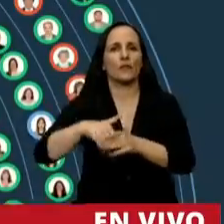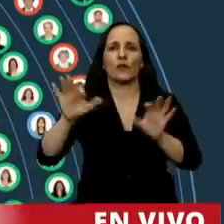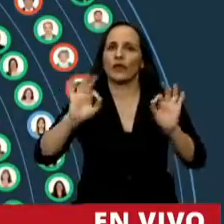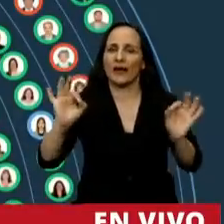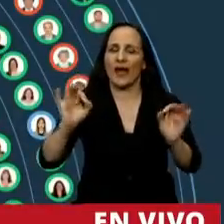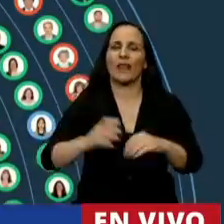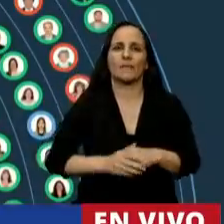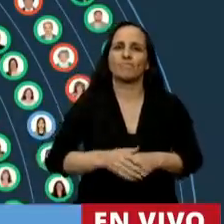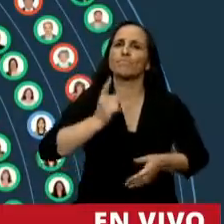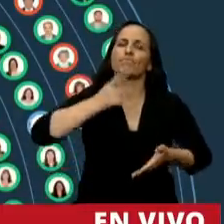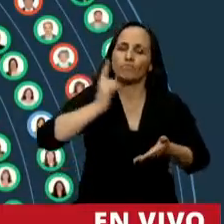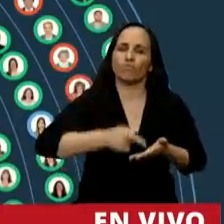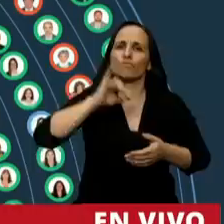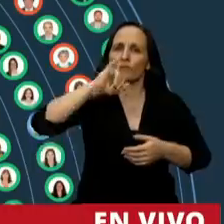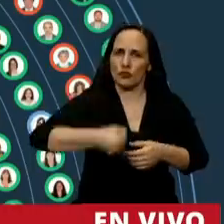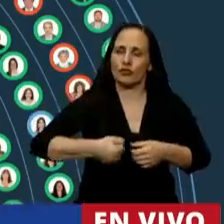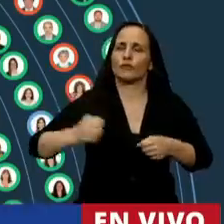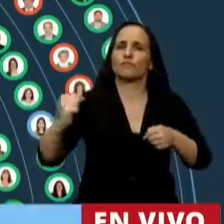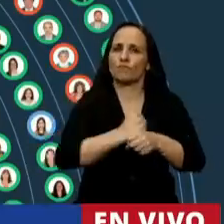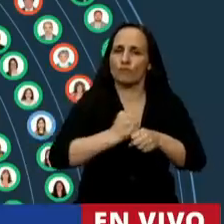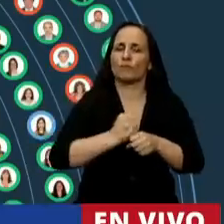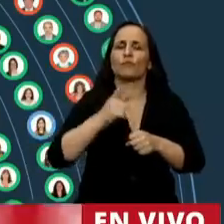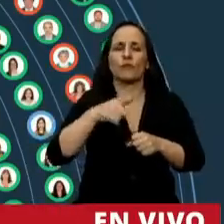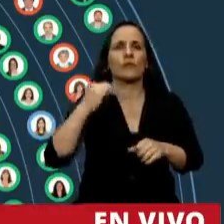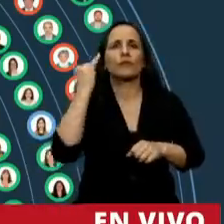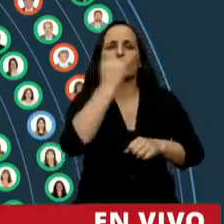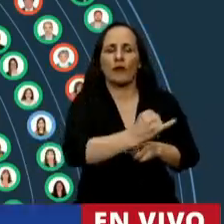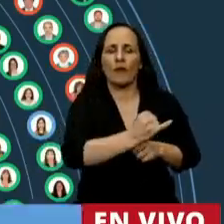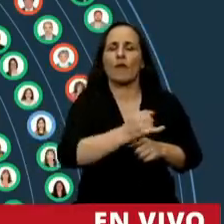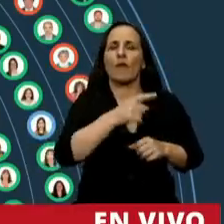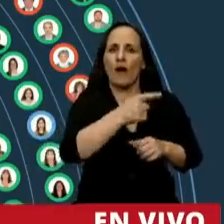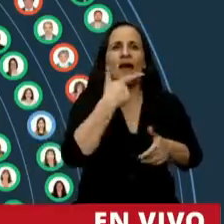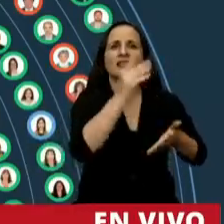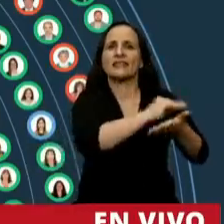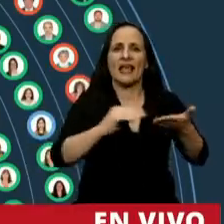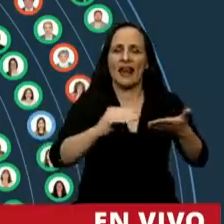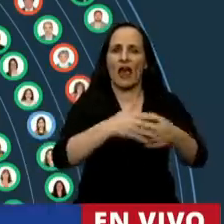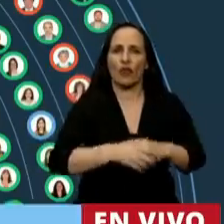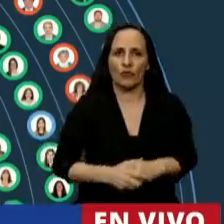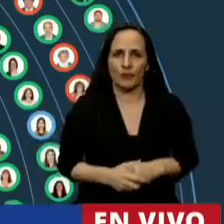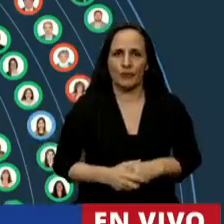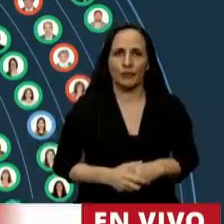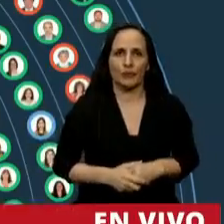abstenciones. Resulta afirmativo, se comunicará al honorable Senado.